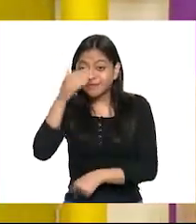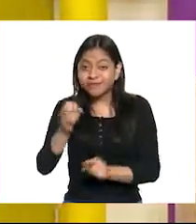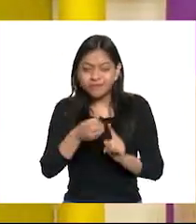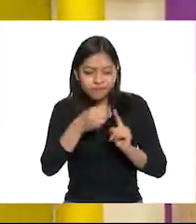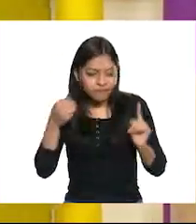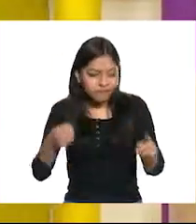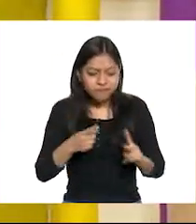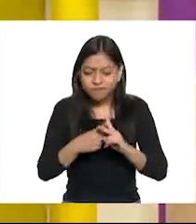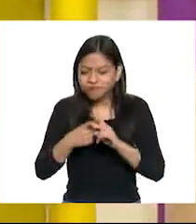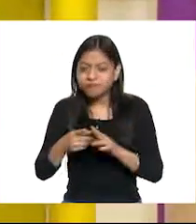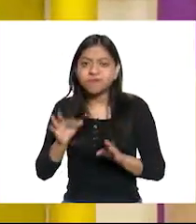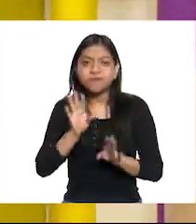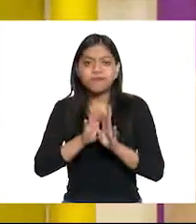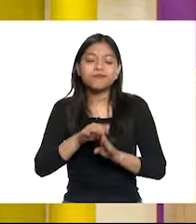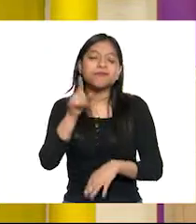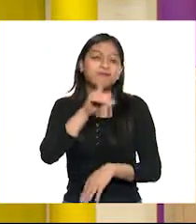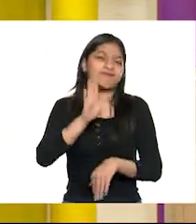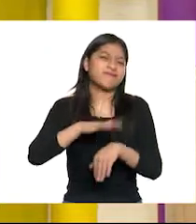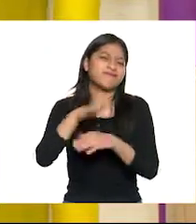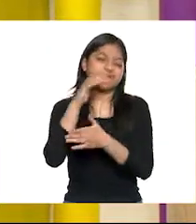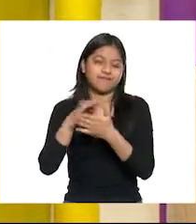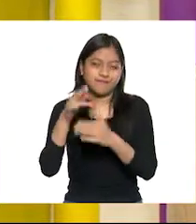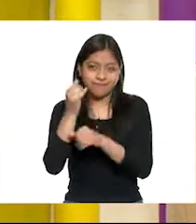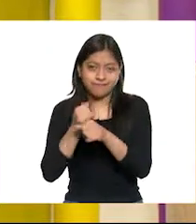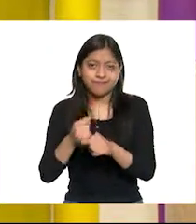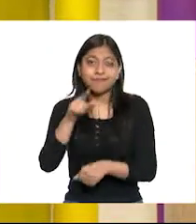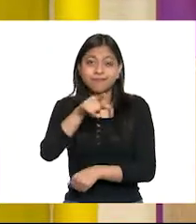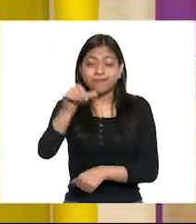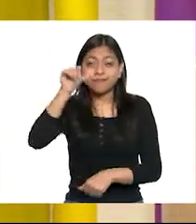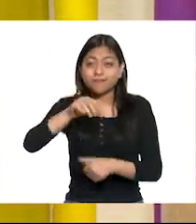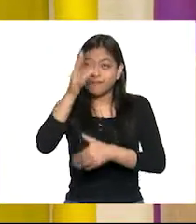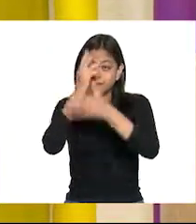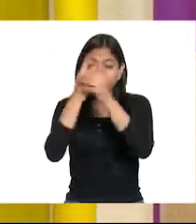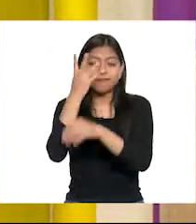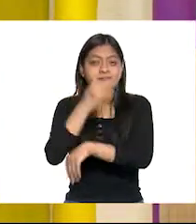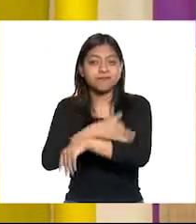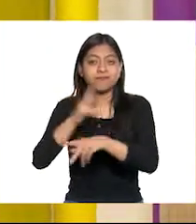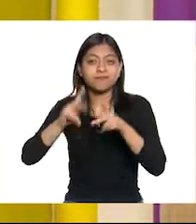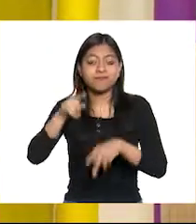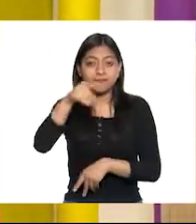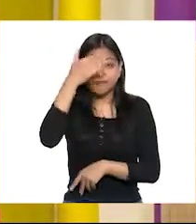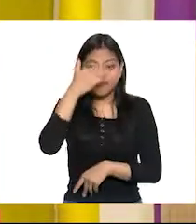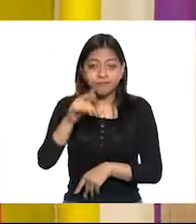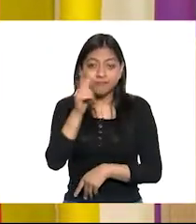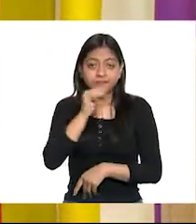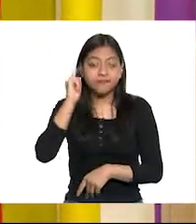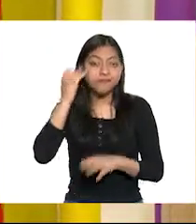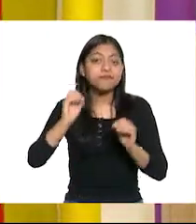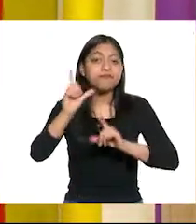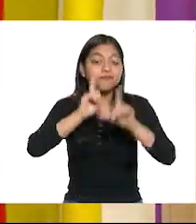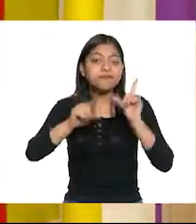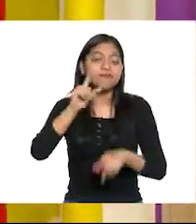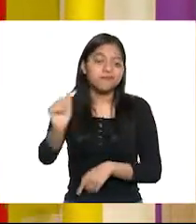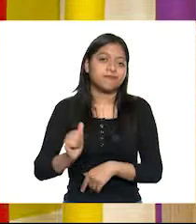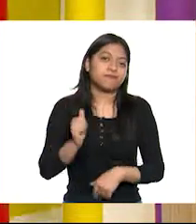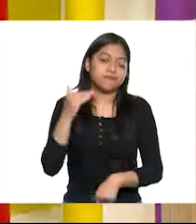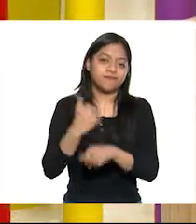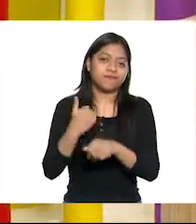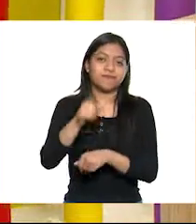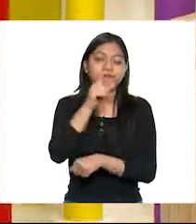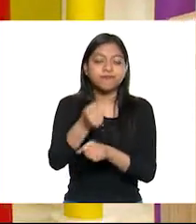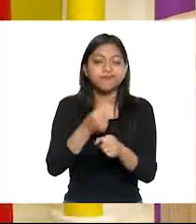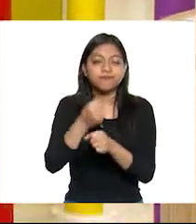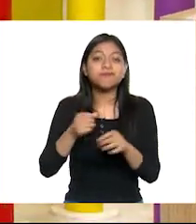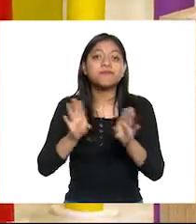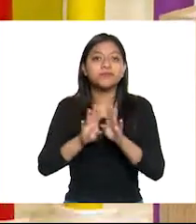si te es posible, consulta otros libros y comenta el tema de hoy con tu familia. Si tienes la fortuna de hablar una lengua indígena, aprovecha también este momento para